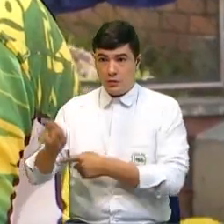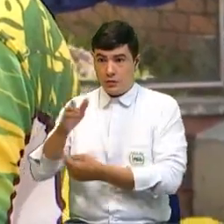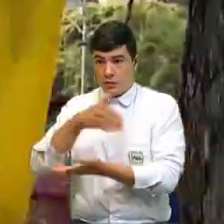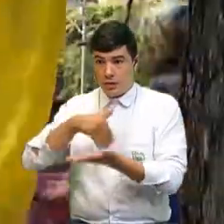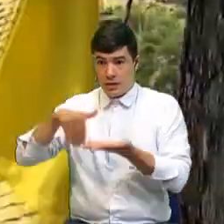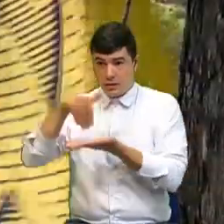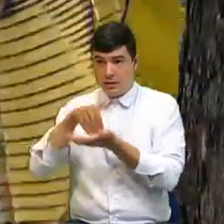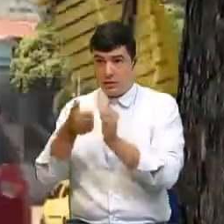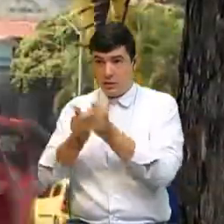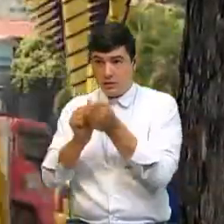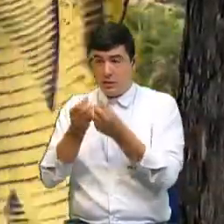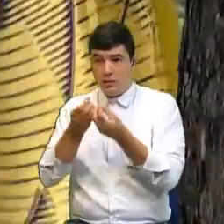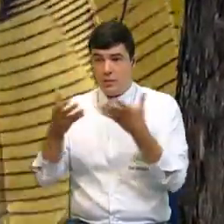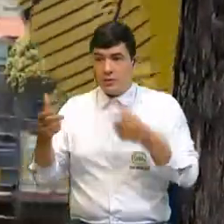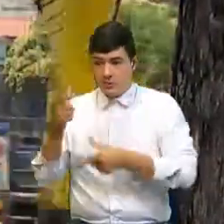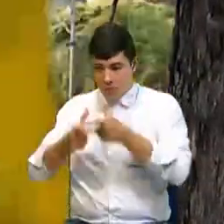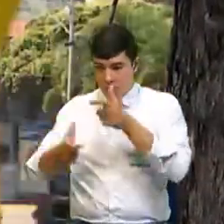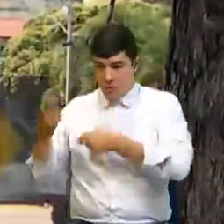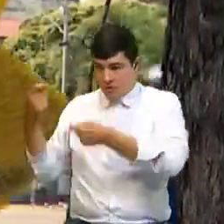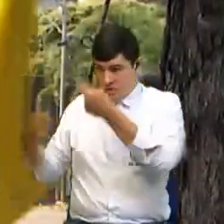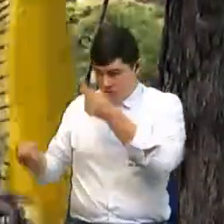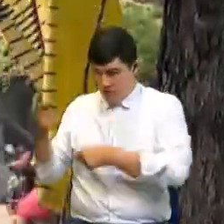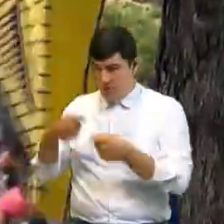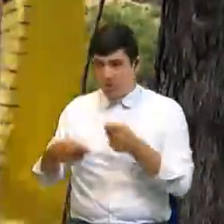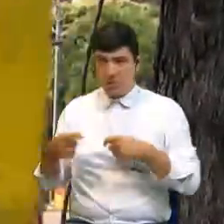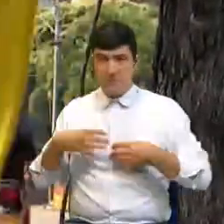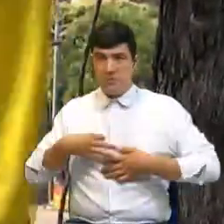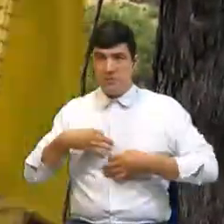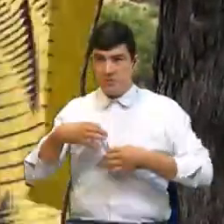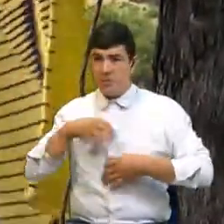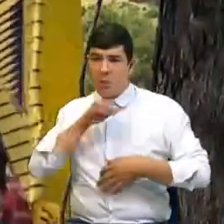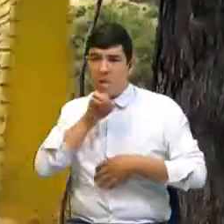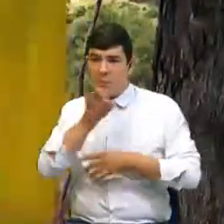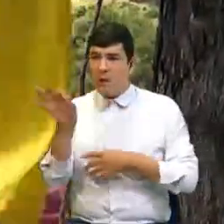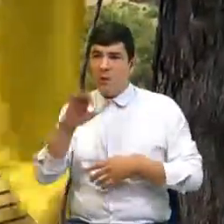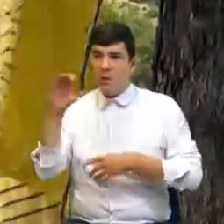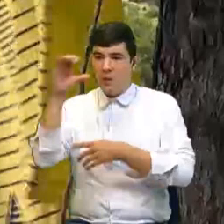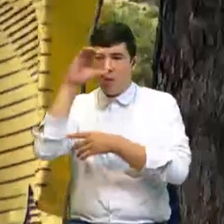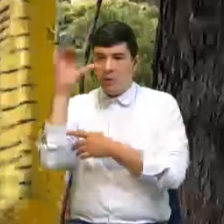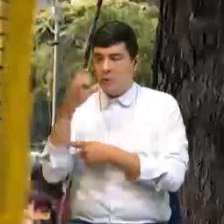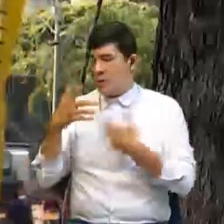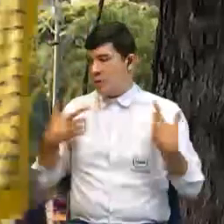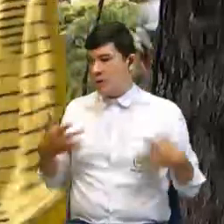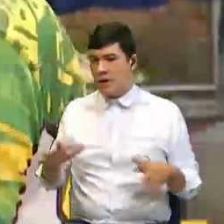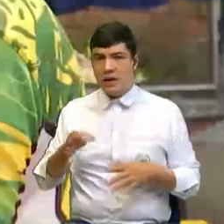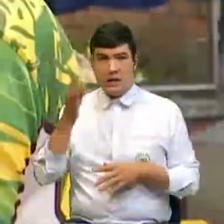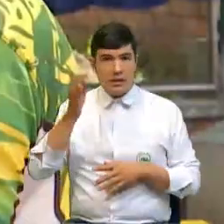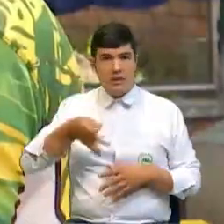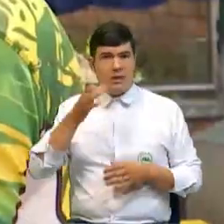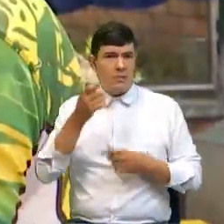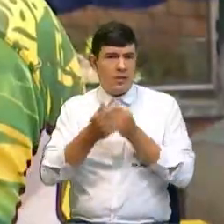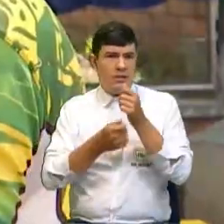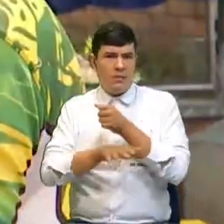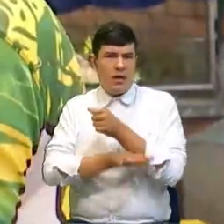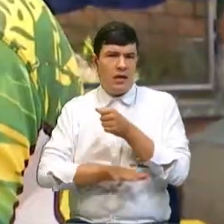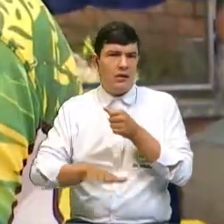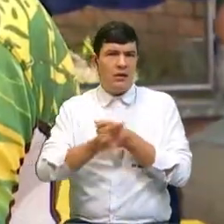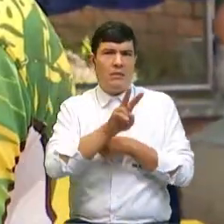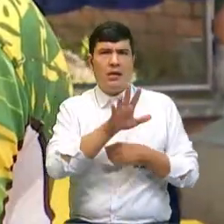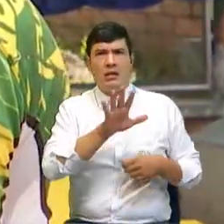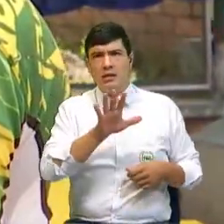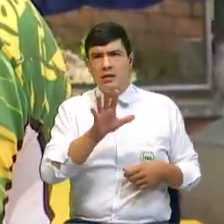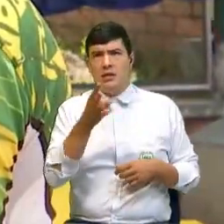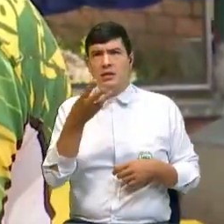llama mucha gente y se vende la camiseta sea el bucaramanga de colombia lo que sea lo de siempre un precio básico 20 mil 25